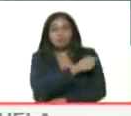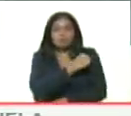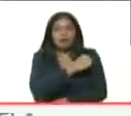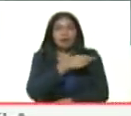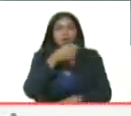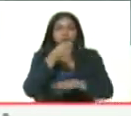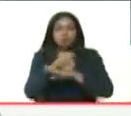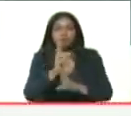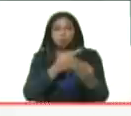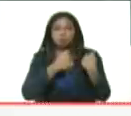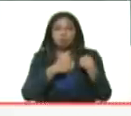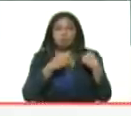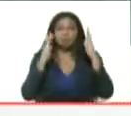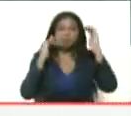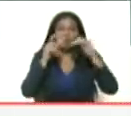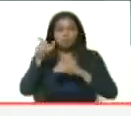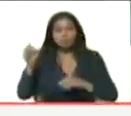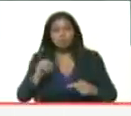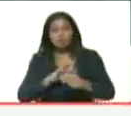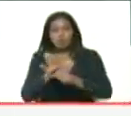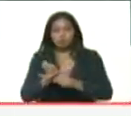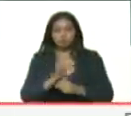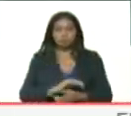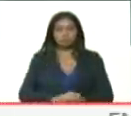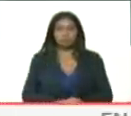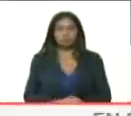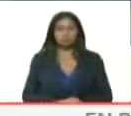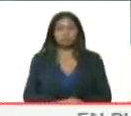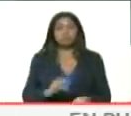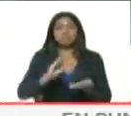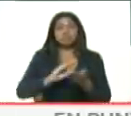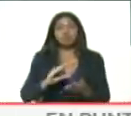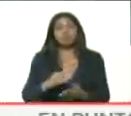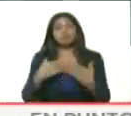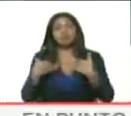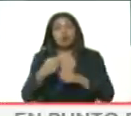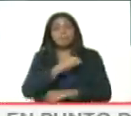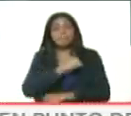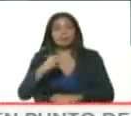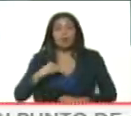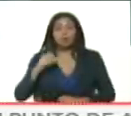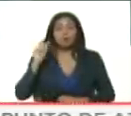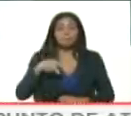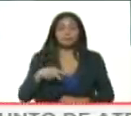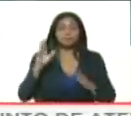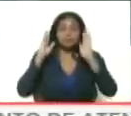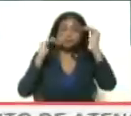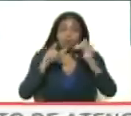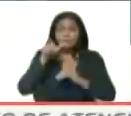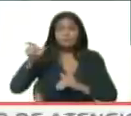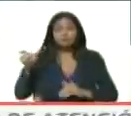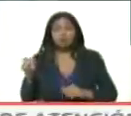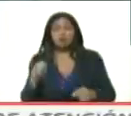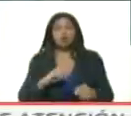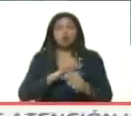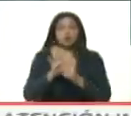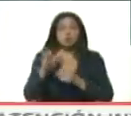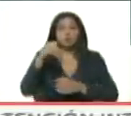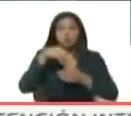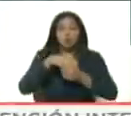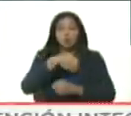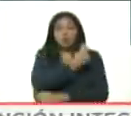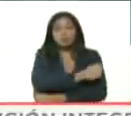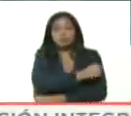Centinela. Han visitado centros de salud privados donde hay pacientes